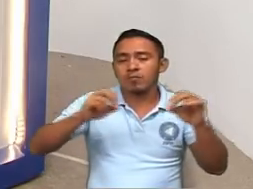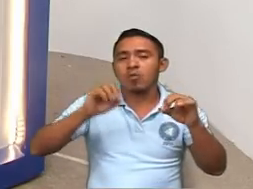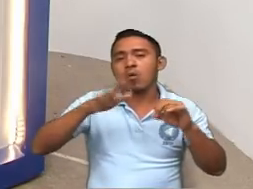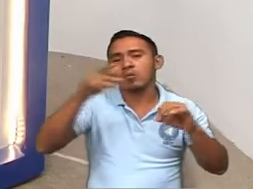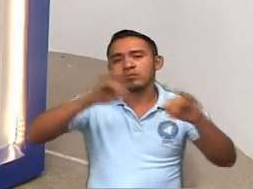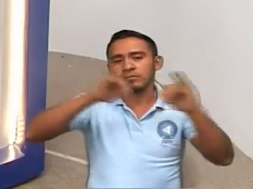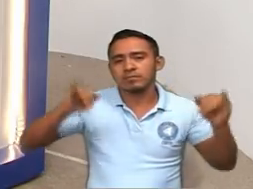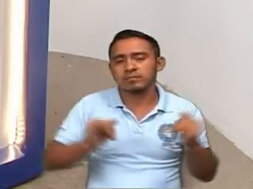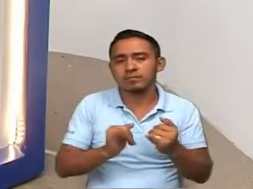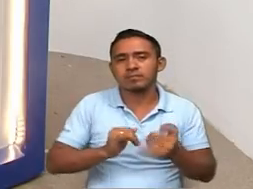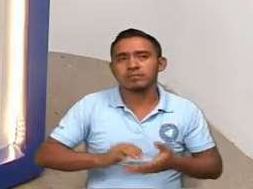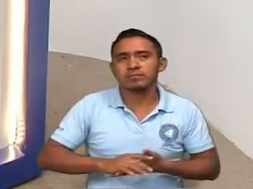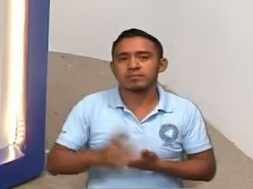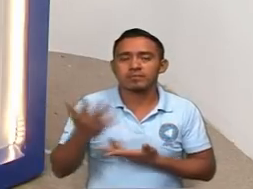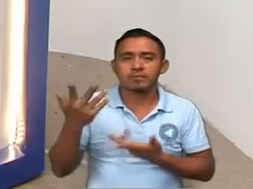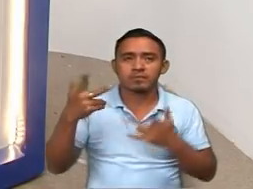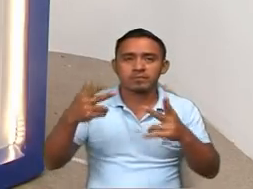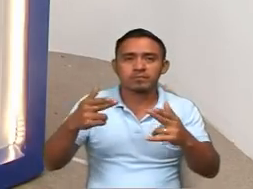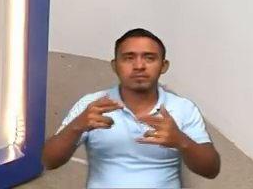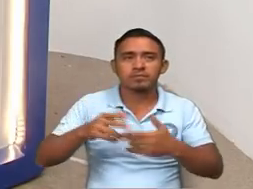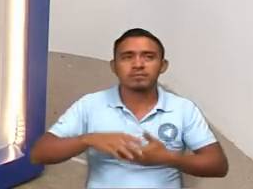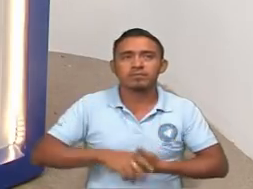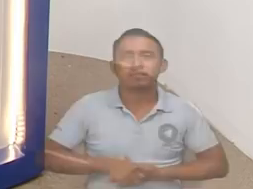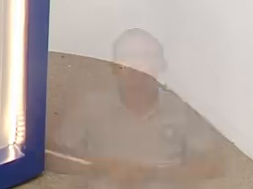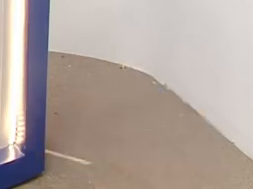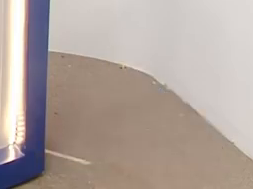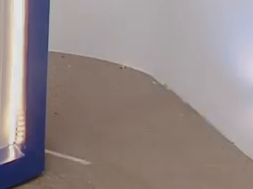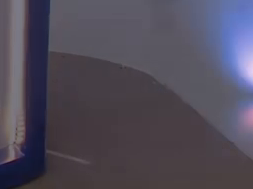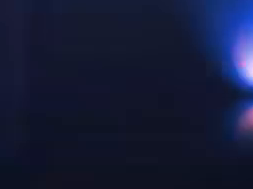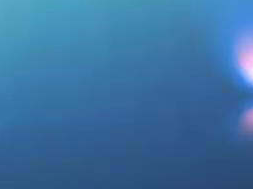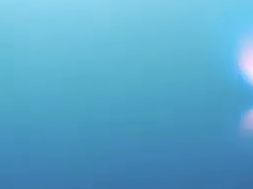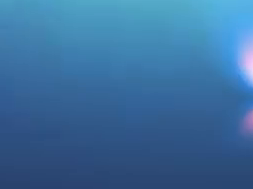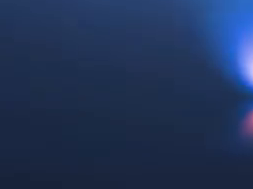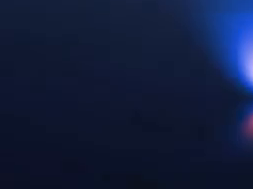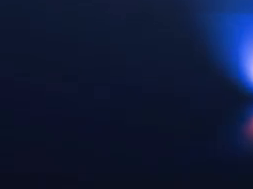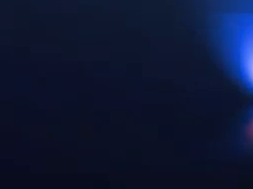en el ámbito internacional. Tenemos que hacer una pausa, pero ya volvemos.